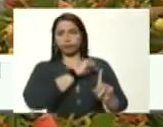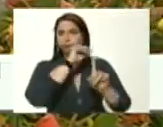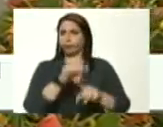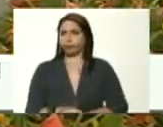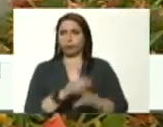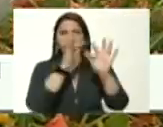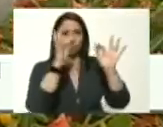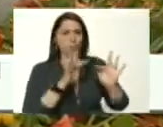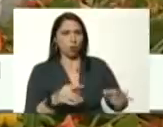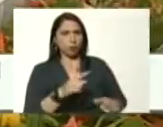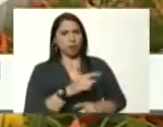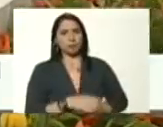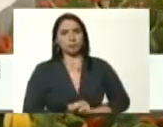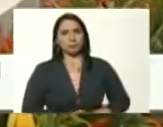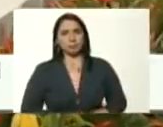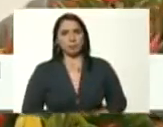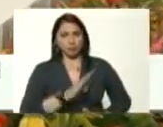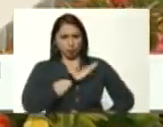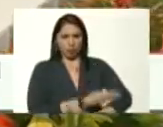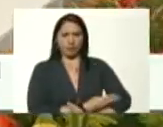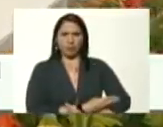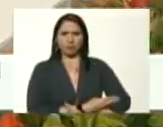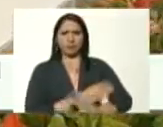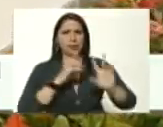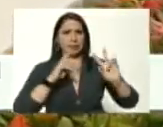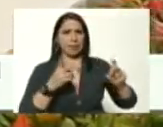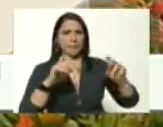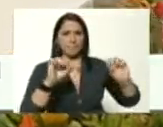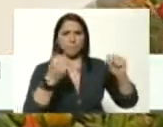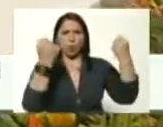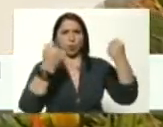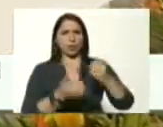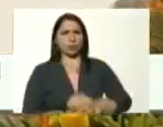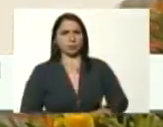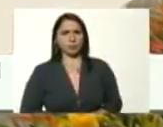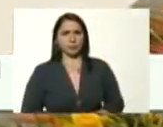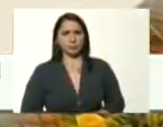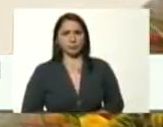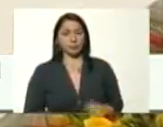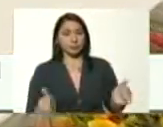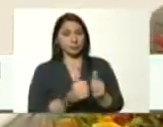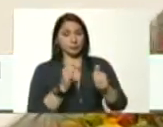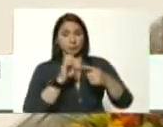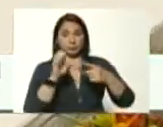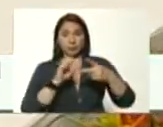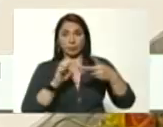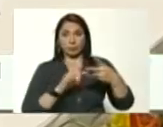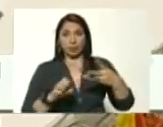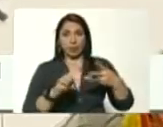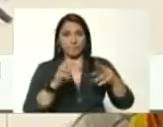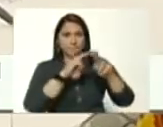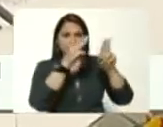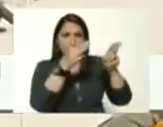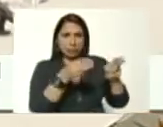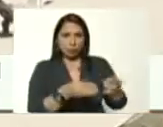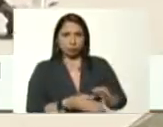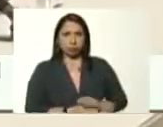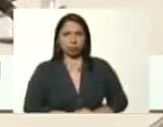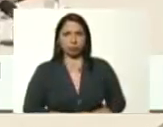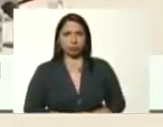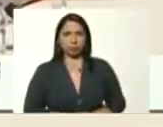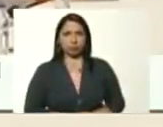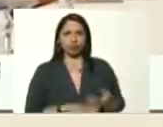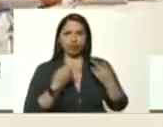mecanismo certero el tema del bloqueo con estrategias y metodologías que eleve